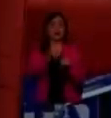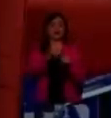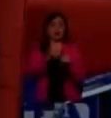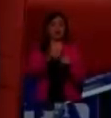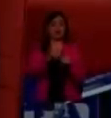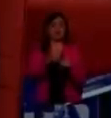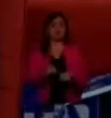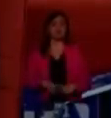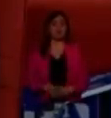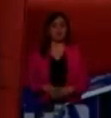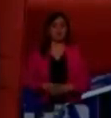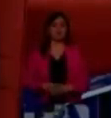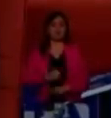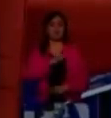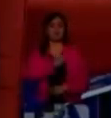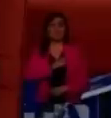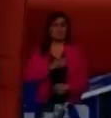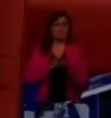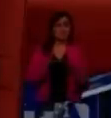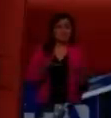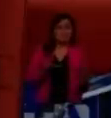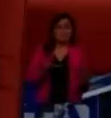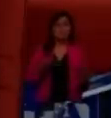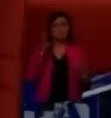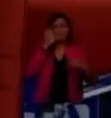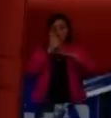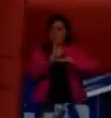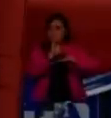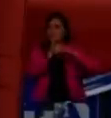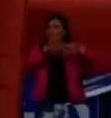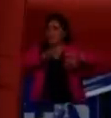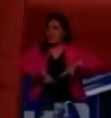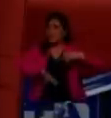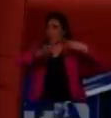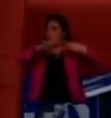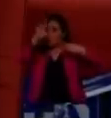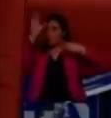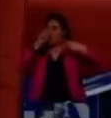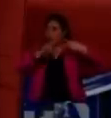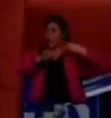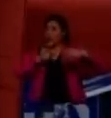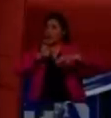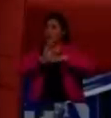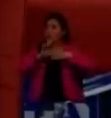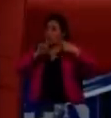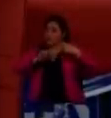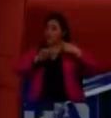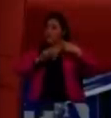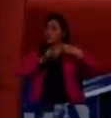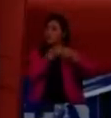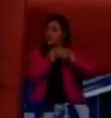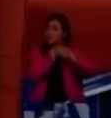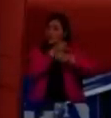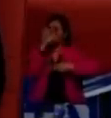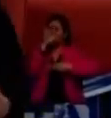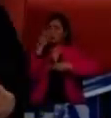ácido. Y pues lamentablemente parecería que Ecuador le sigue la posta muy de cerca a Colombia